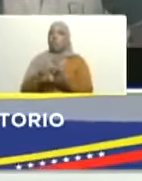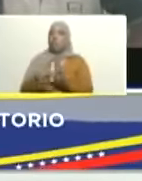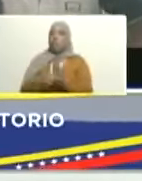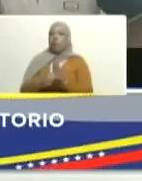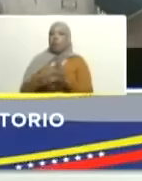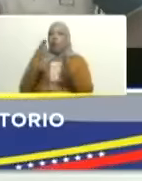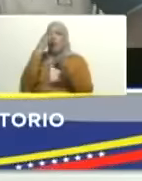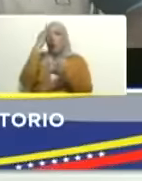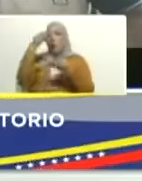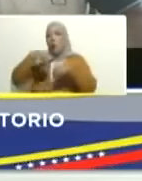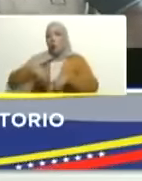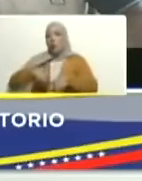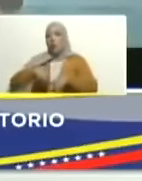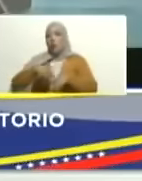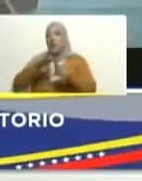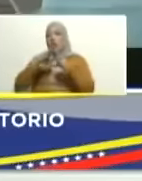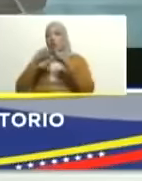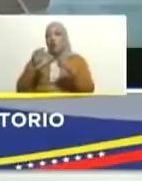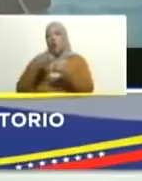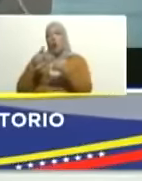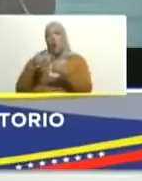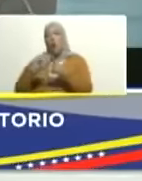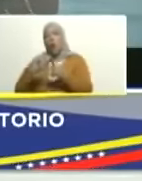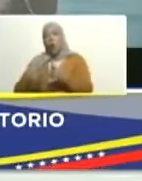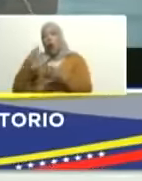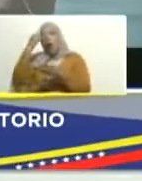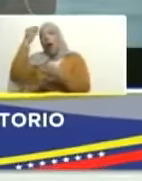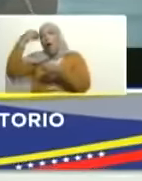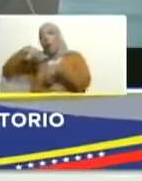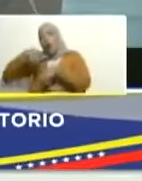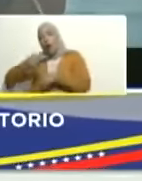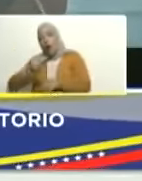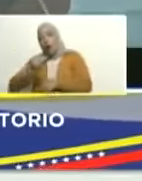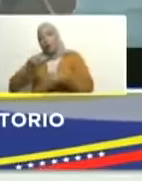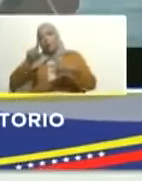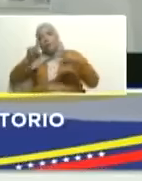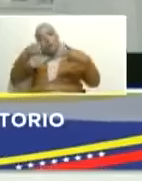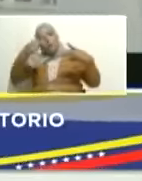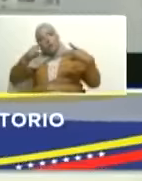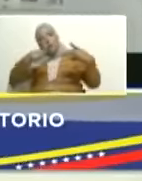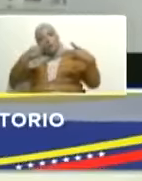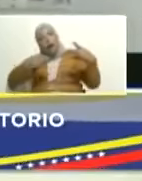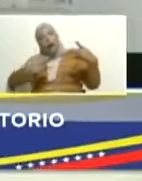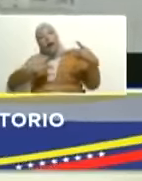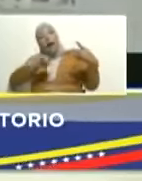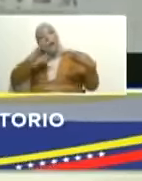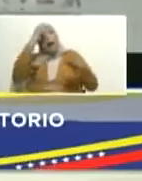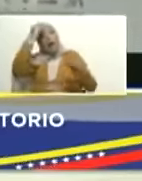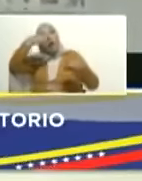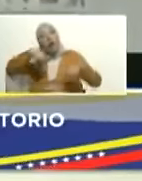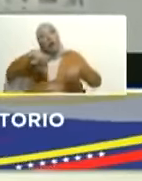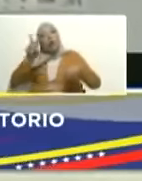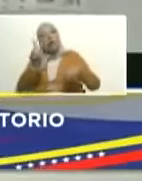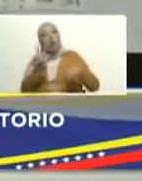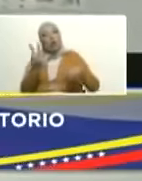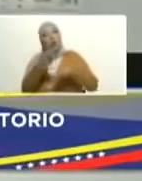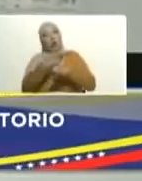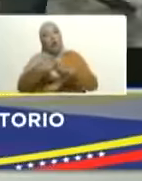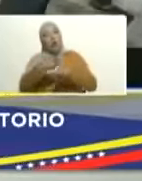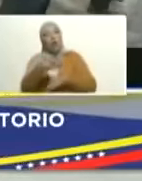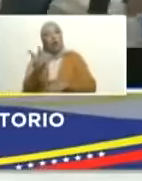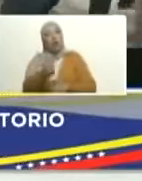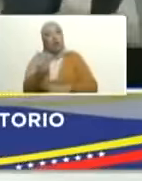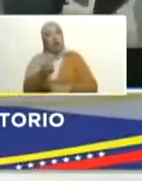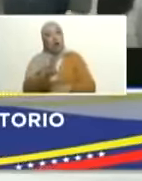del acuerdo, de los acuerdos conversados y firmados entre las autoridades venezolanas y el gobierno de los Estados